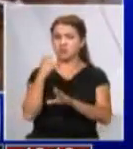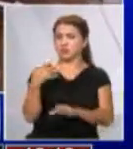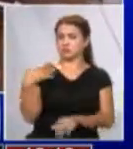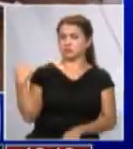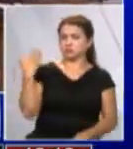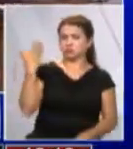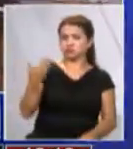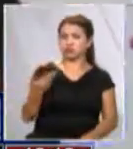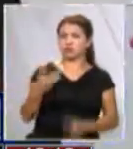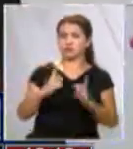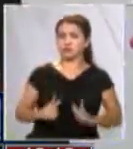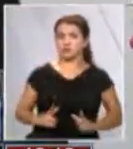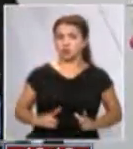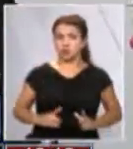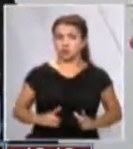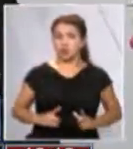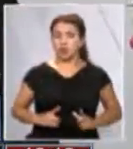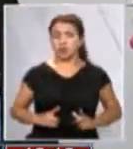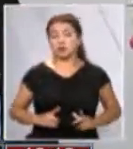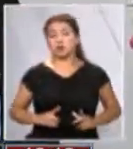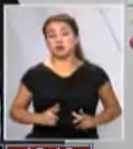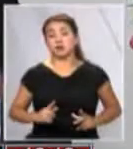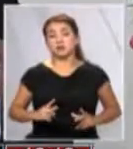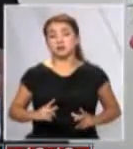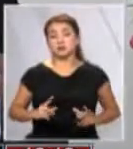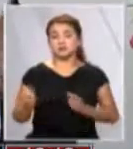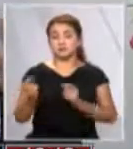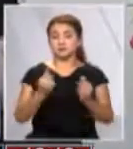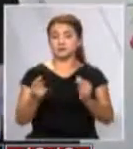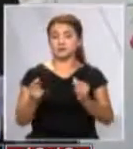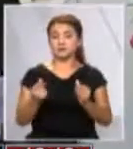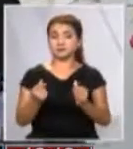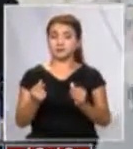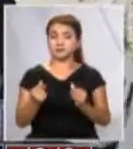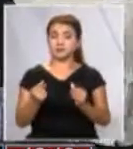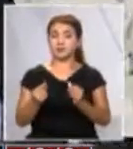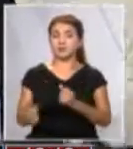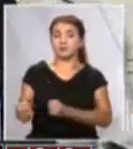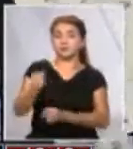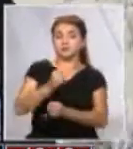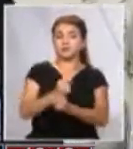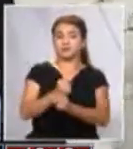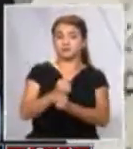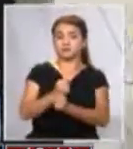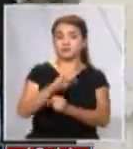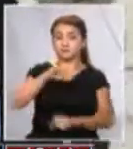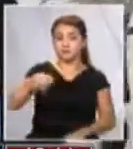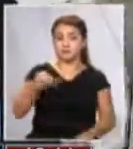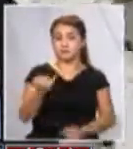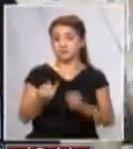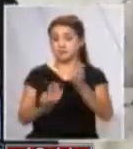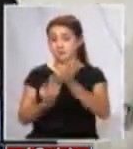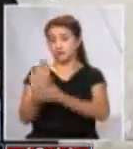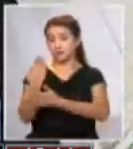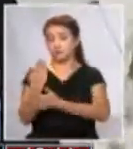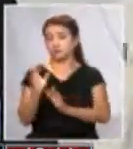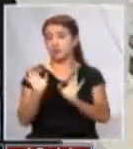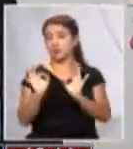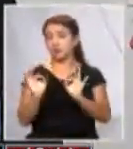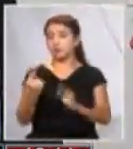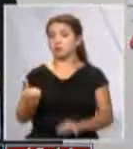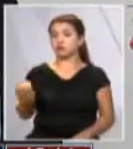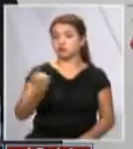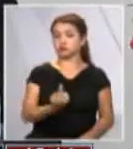aproximadamente de vacaciones y quien se supone que iba a retomar sus labores este día jueves en la mañana. Por ende, fue una